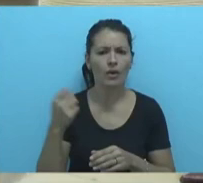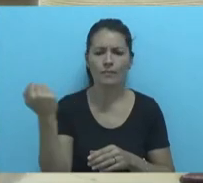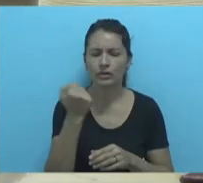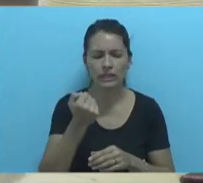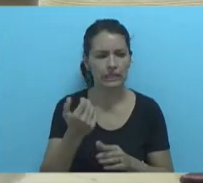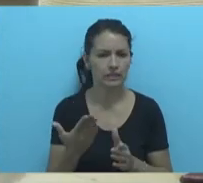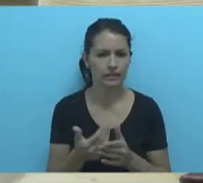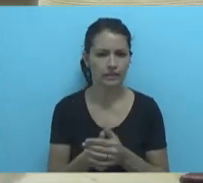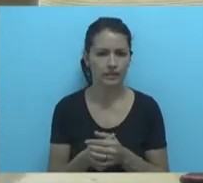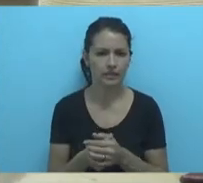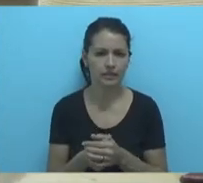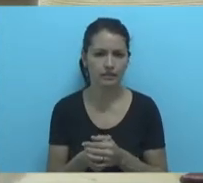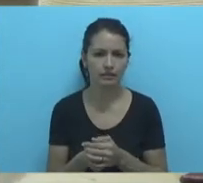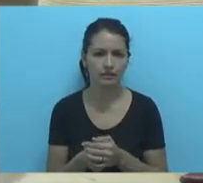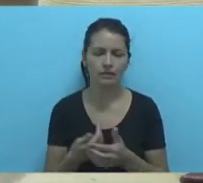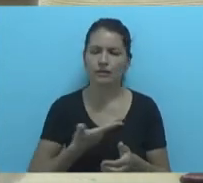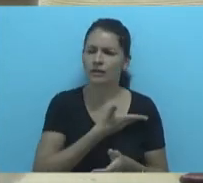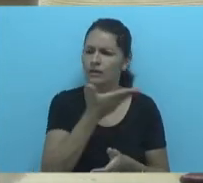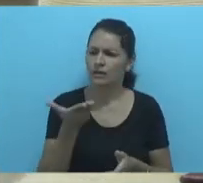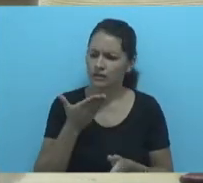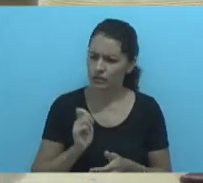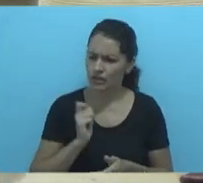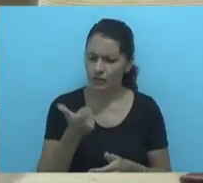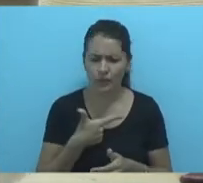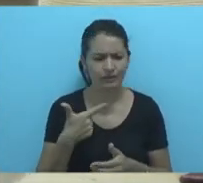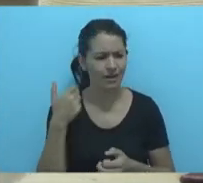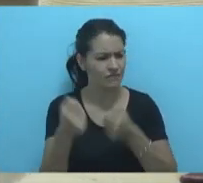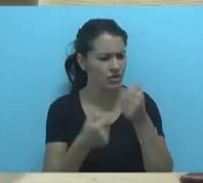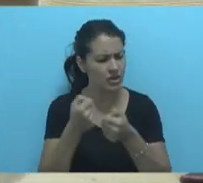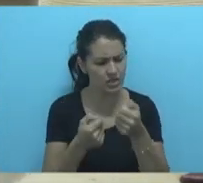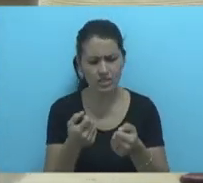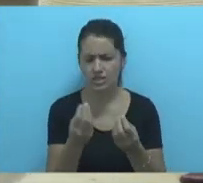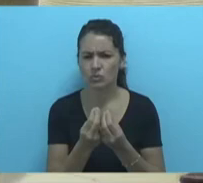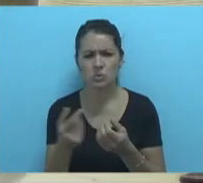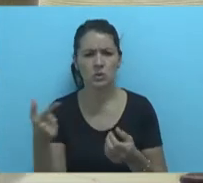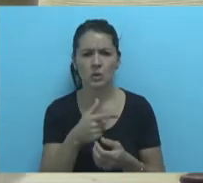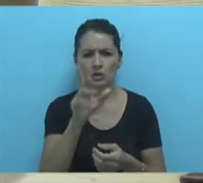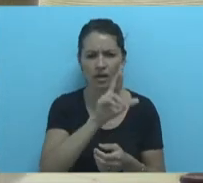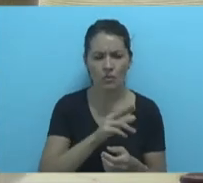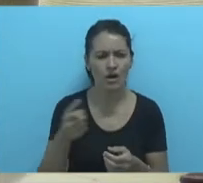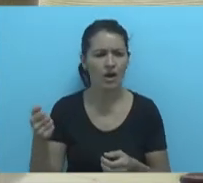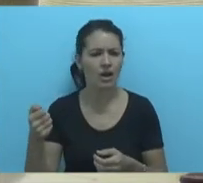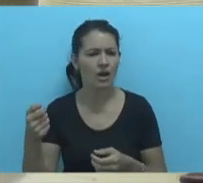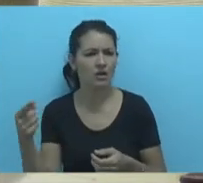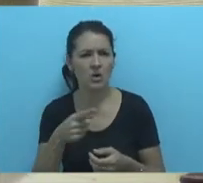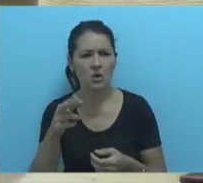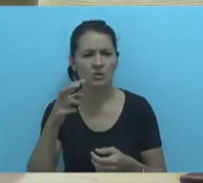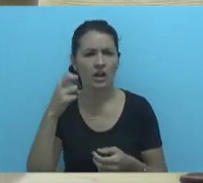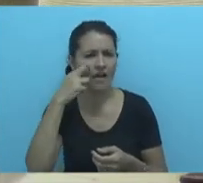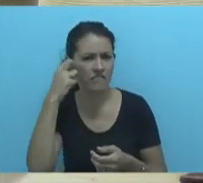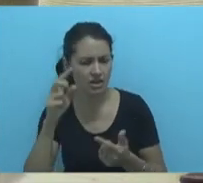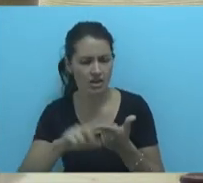guerra. Y en nuestra sociedad cada vez hay más actos de violencia, es cierto, contra la mujer, contra los ancianos, contra los